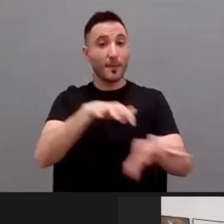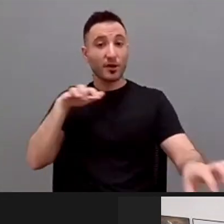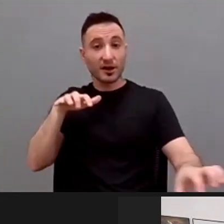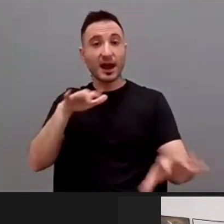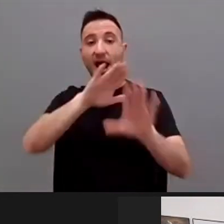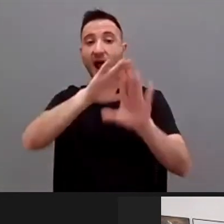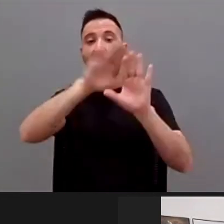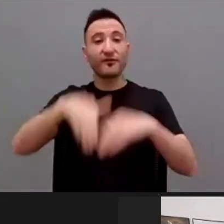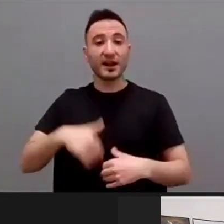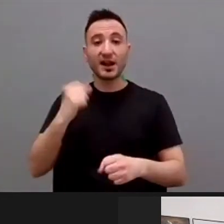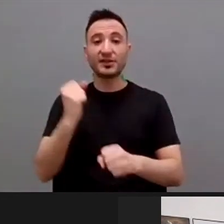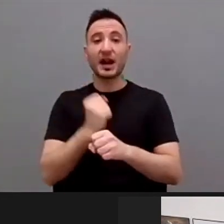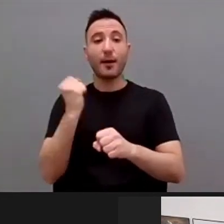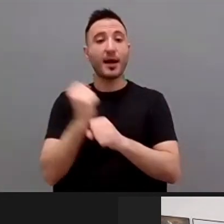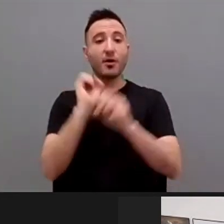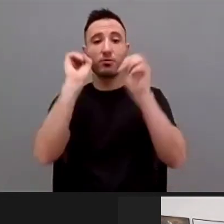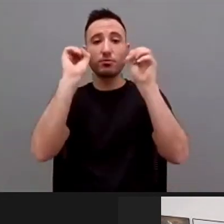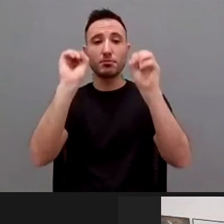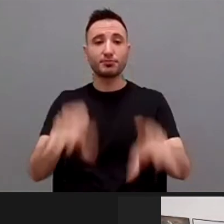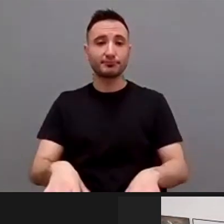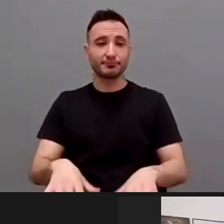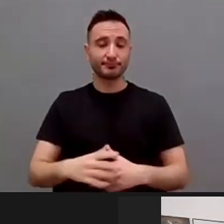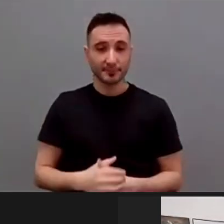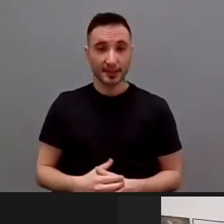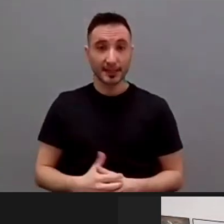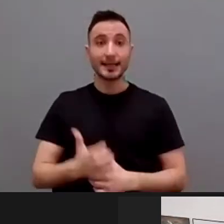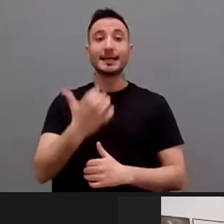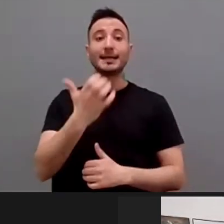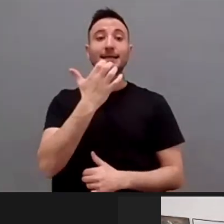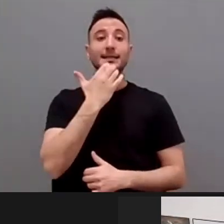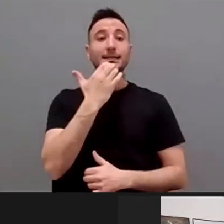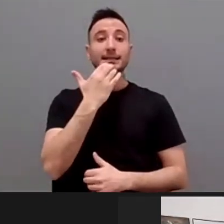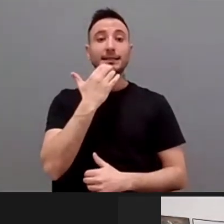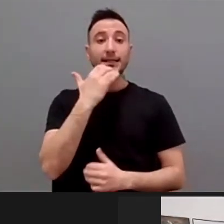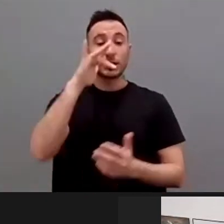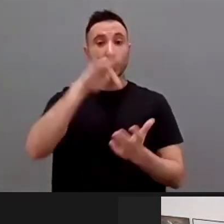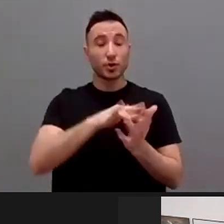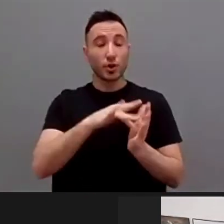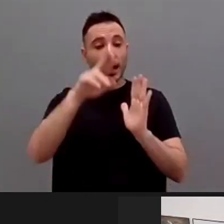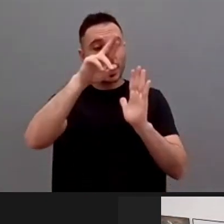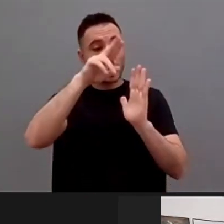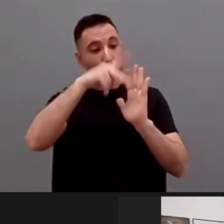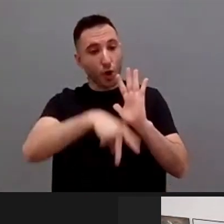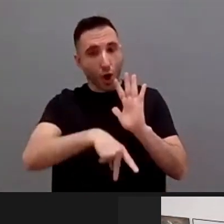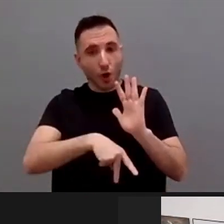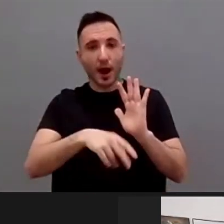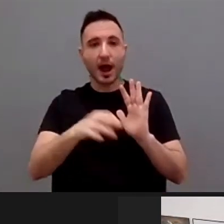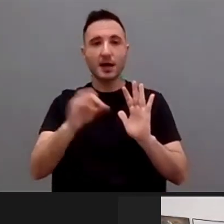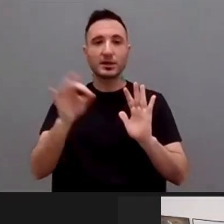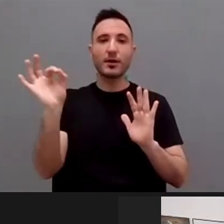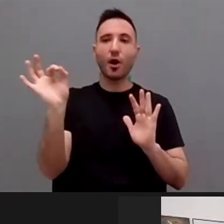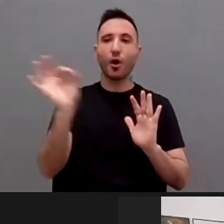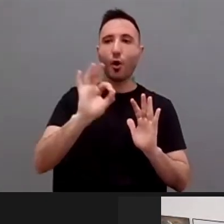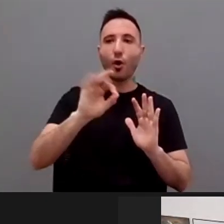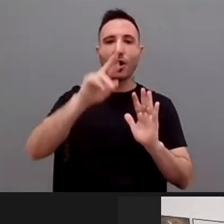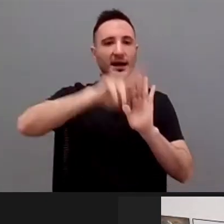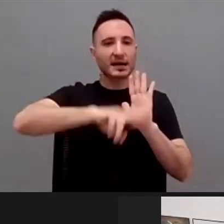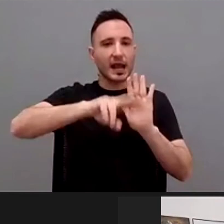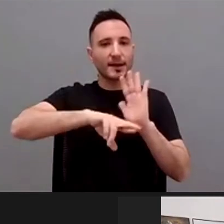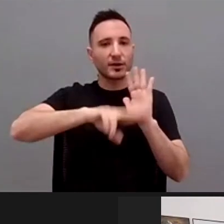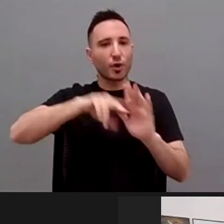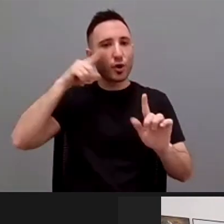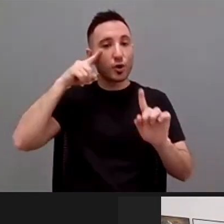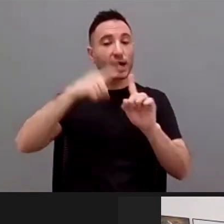abandonando el trabajo, ¿vale? Si existieran posibilidades de teletrabajar, incluso, como digo, el 100%